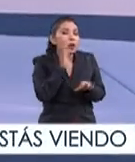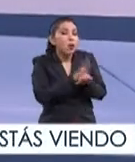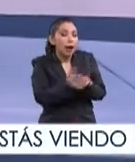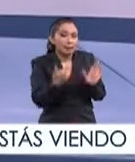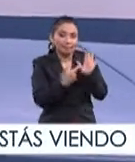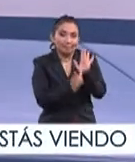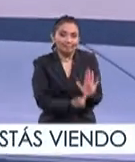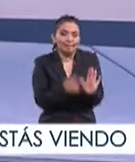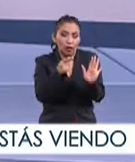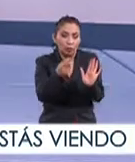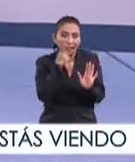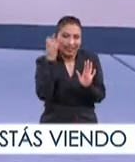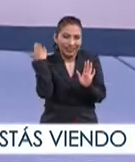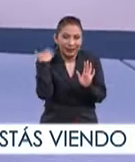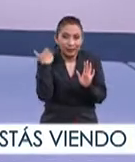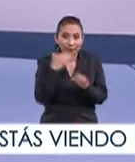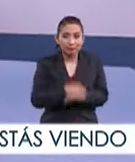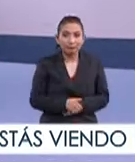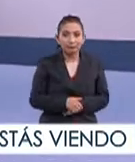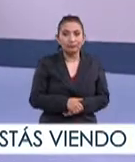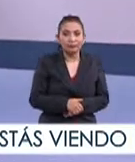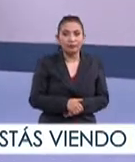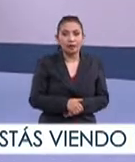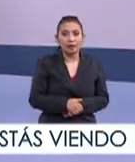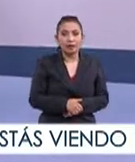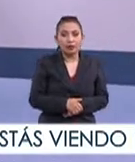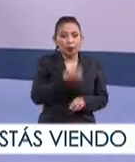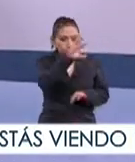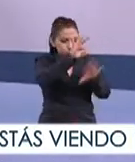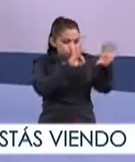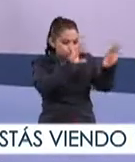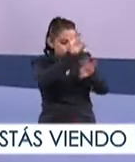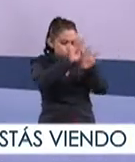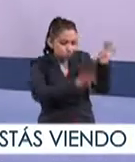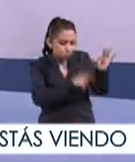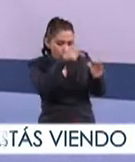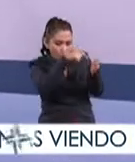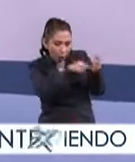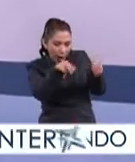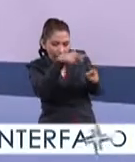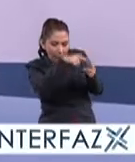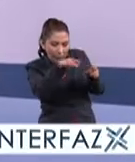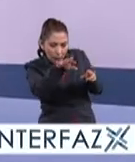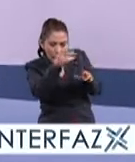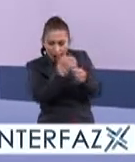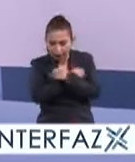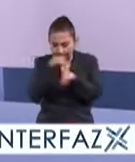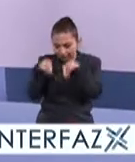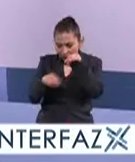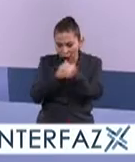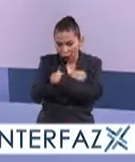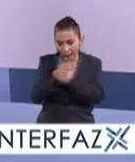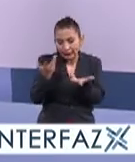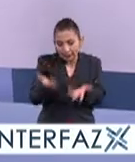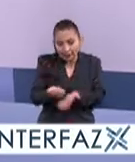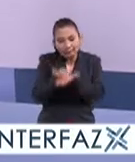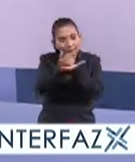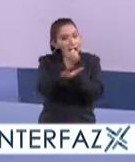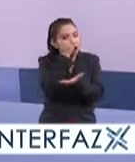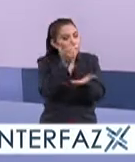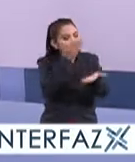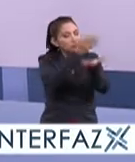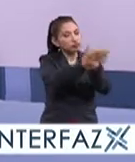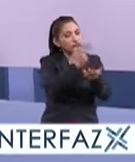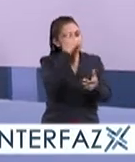es precisamente, como lo vimos en esta nota, tomar los elementos locales para la educación y así generar estudiantes